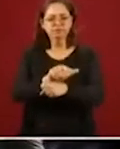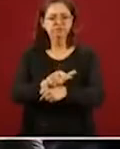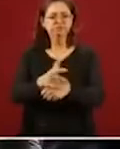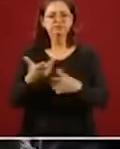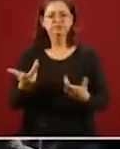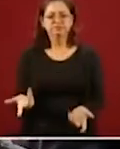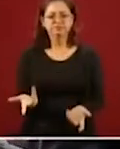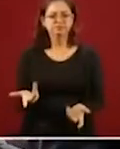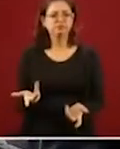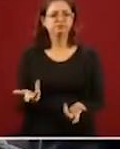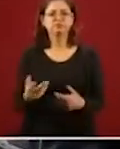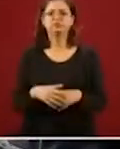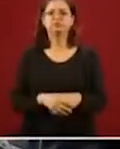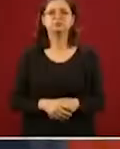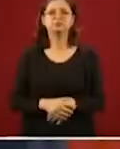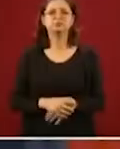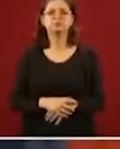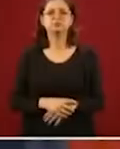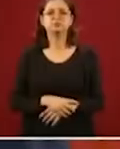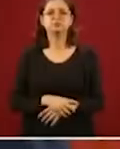En el caso